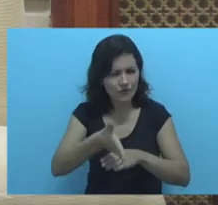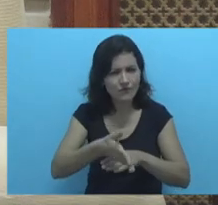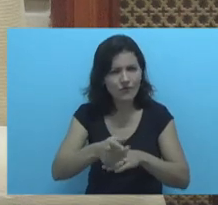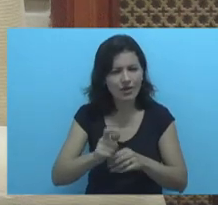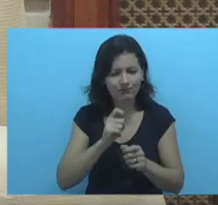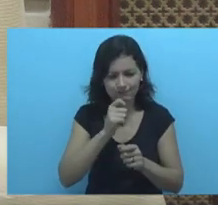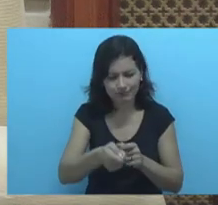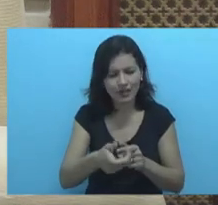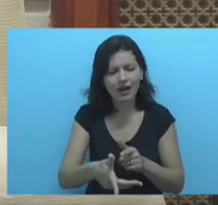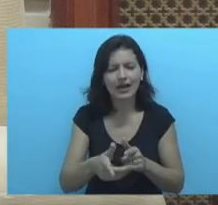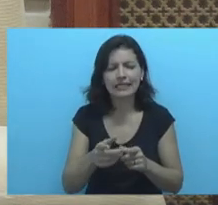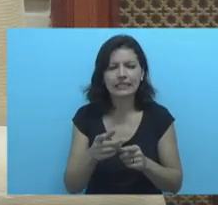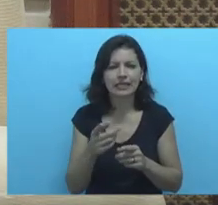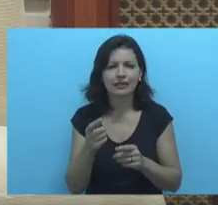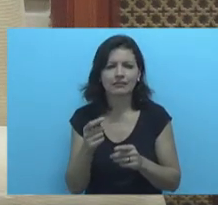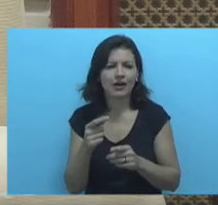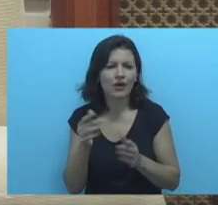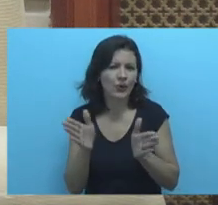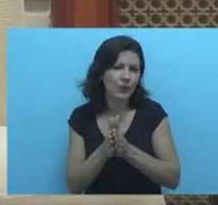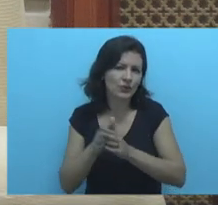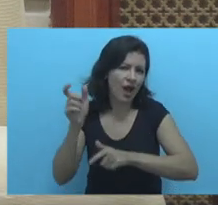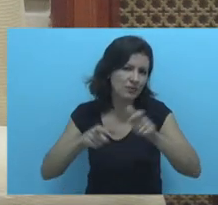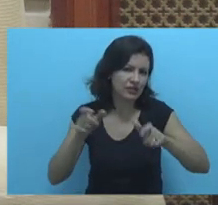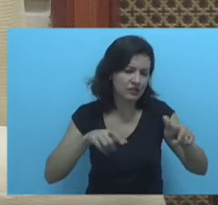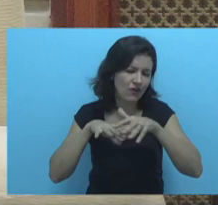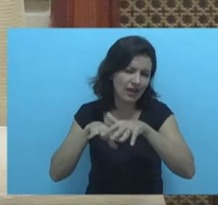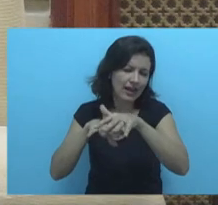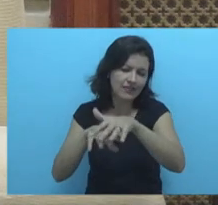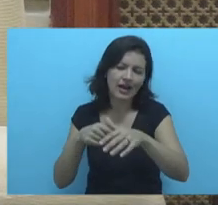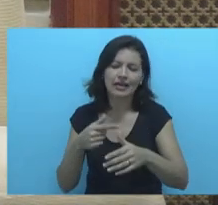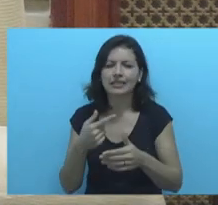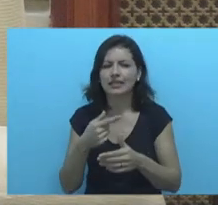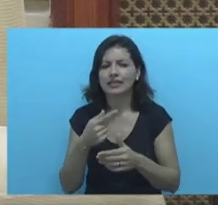y condolerme con ella por lo que atravesó y por lo que está atravesando.